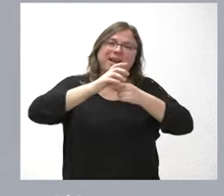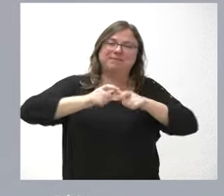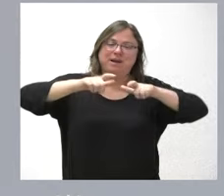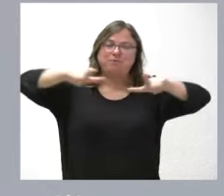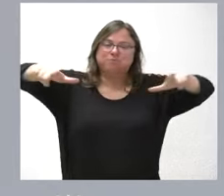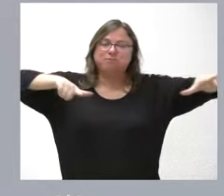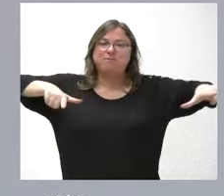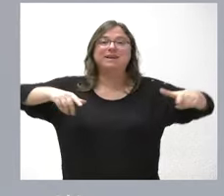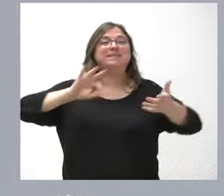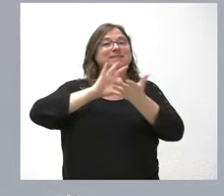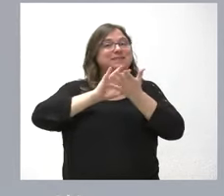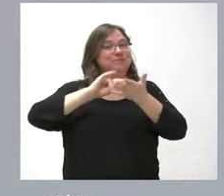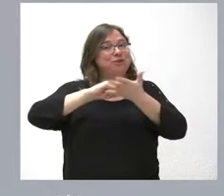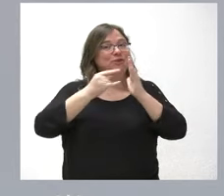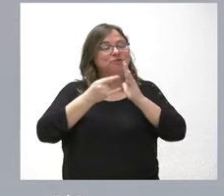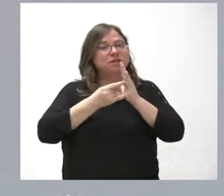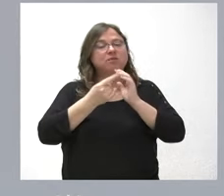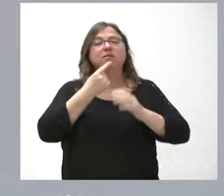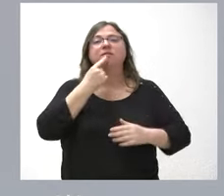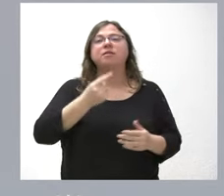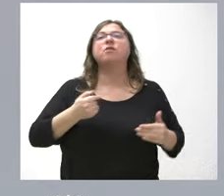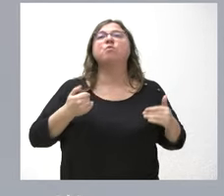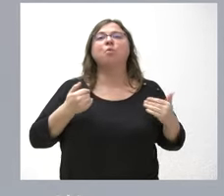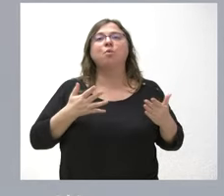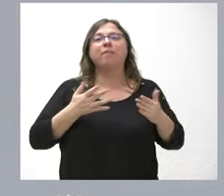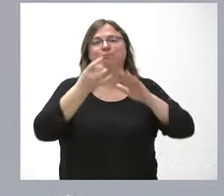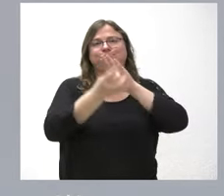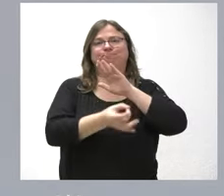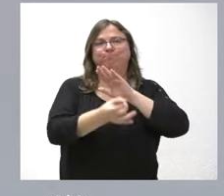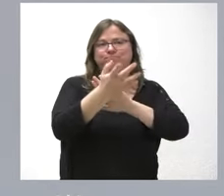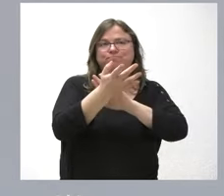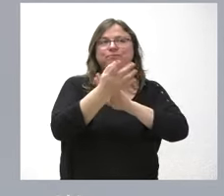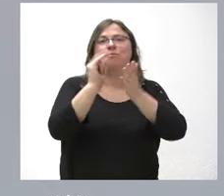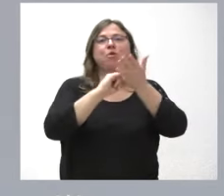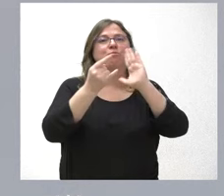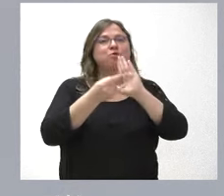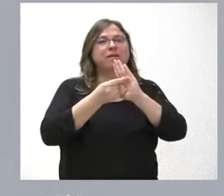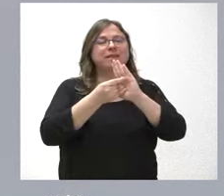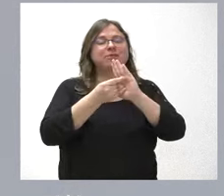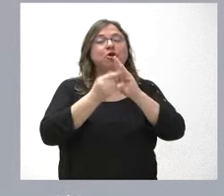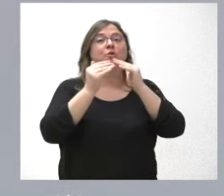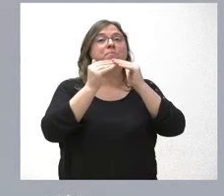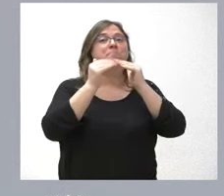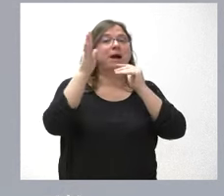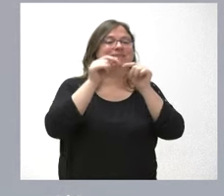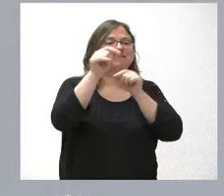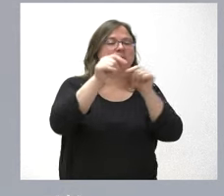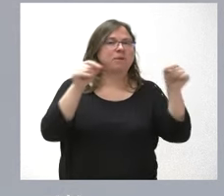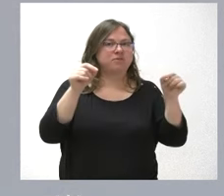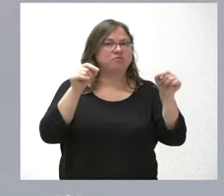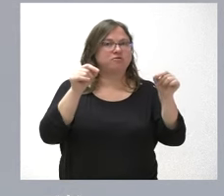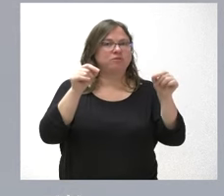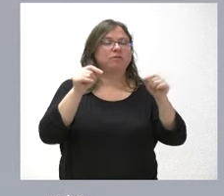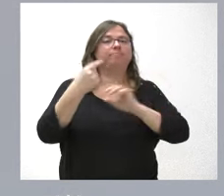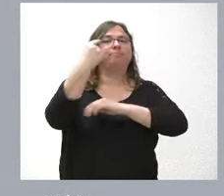los que tienen que establecer cuando una iniciativa, cuando un proyecto supera esa dimensión que es la que establece